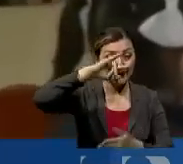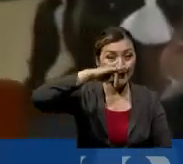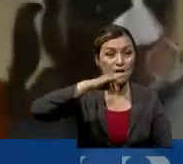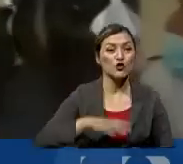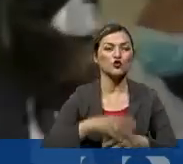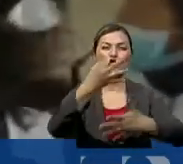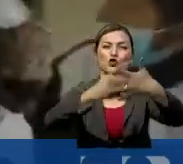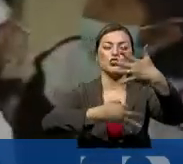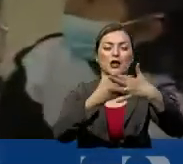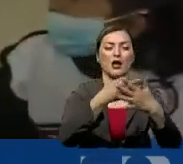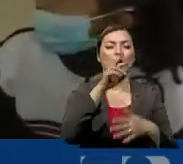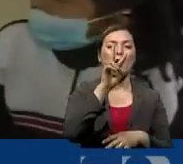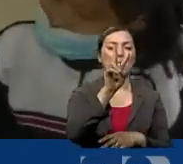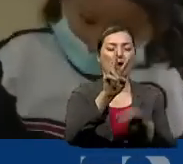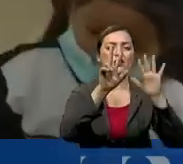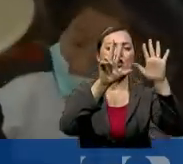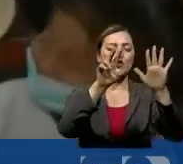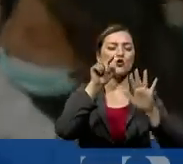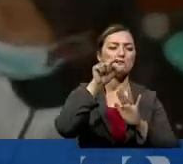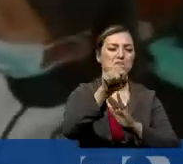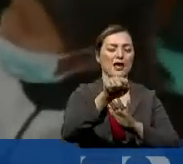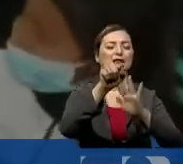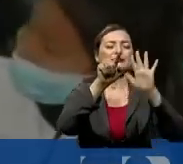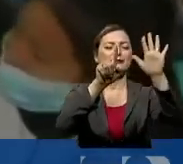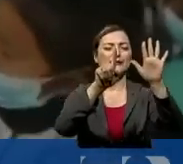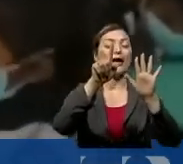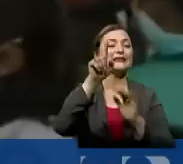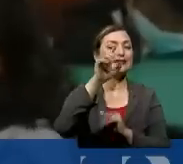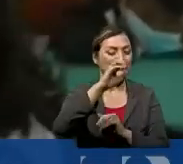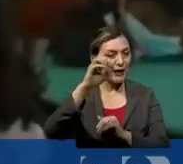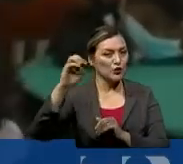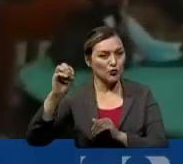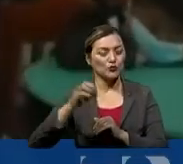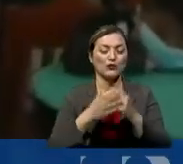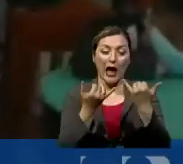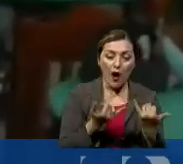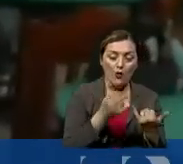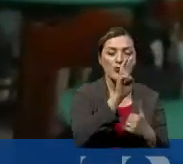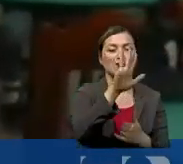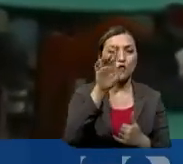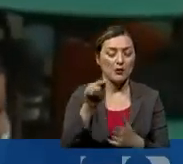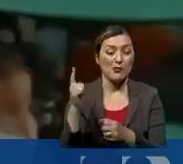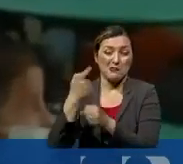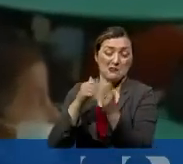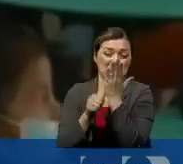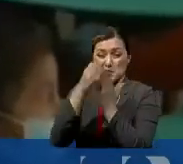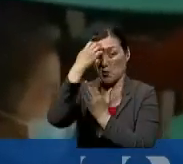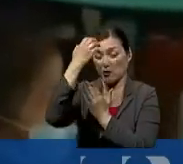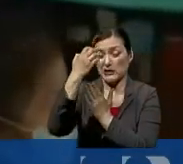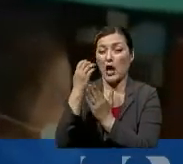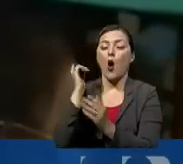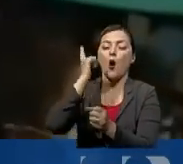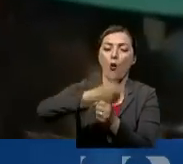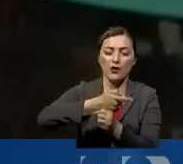infantiles son 28.600, pero en este momento son 25.000, toda vez que la disposición del ministerio ha sido un ingreso